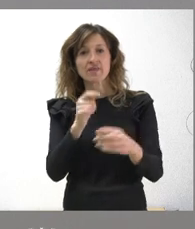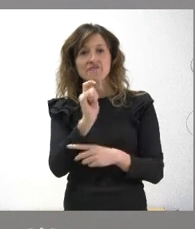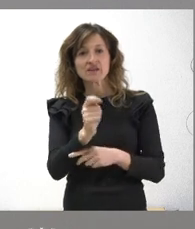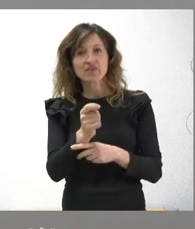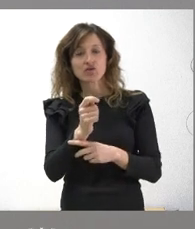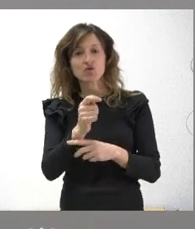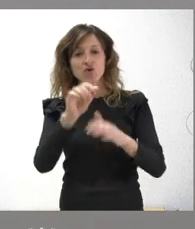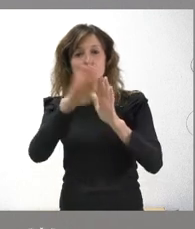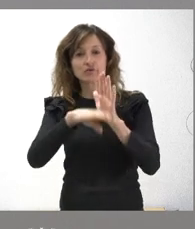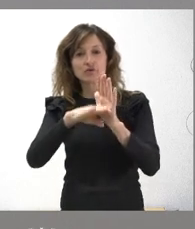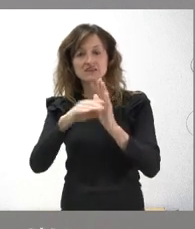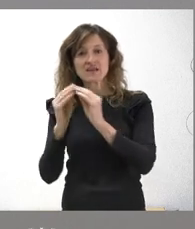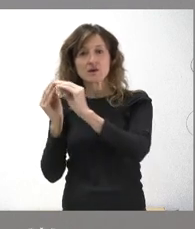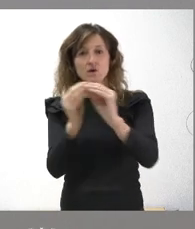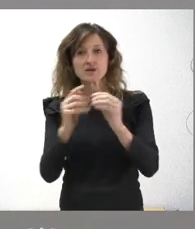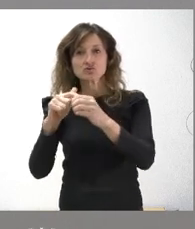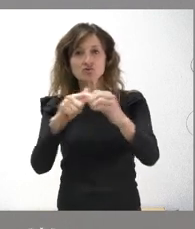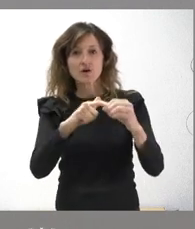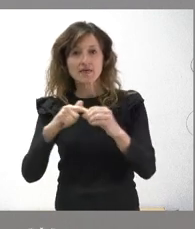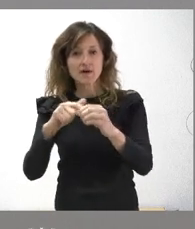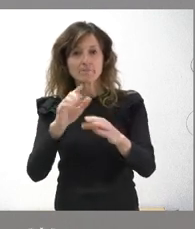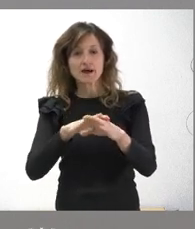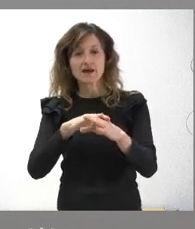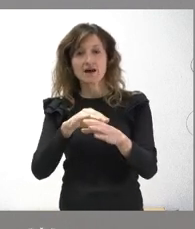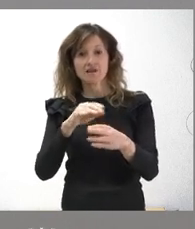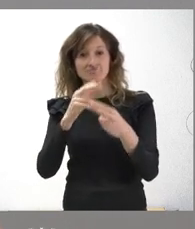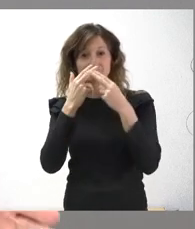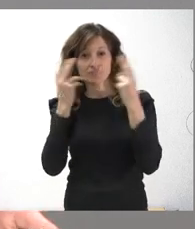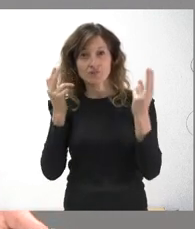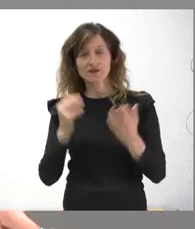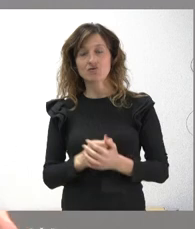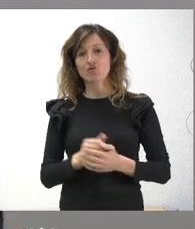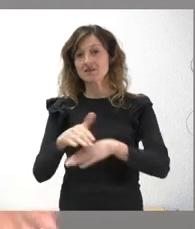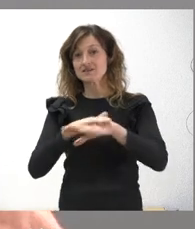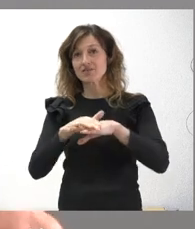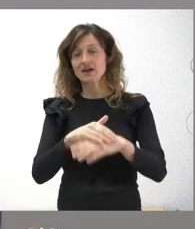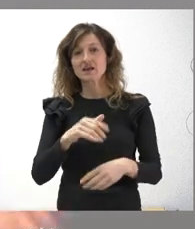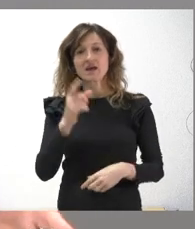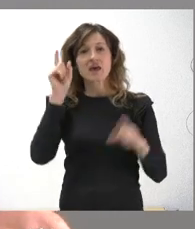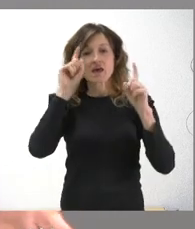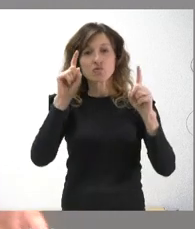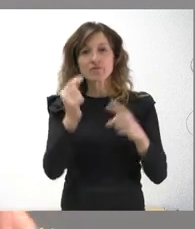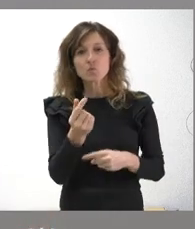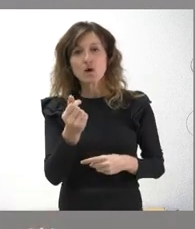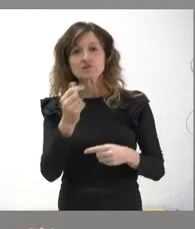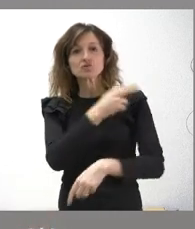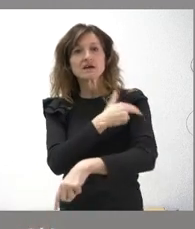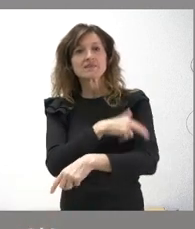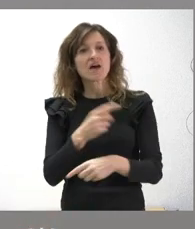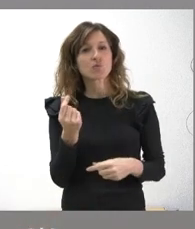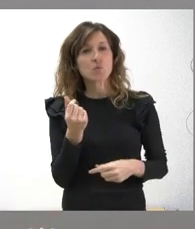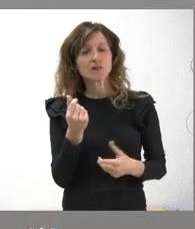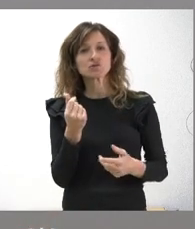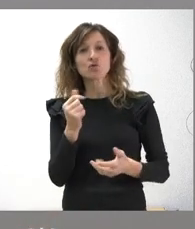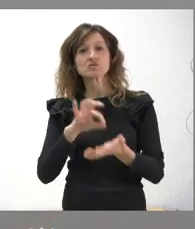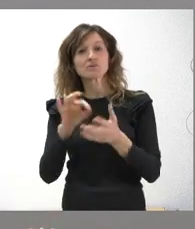aborden condiciones de igualdad y solidaridad la financiación de los servicios públicos esenciales Cuánto cuesta la educación Cuánto cuesta la sanidad Cuánto cuestan los